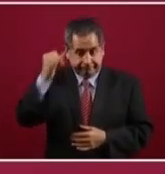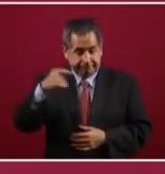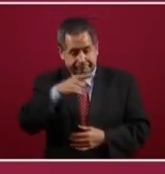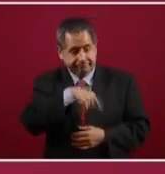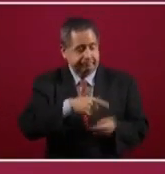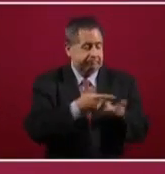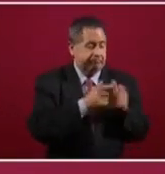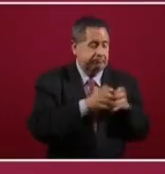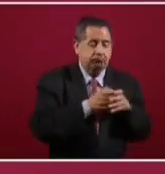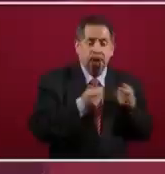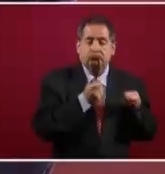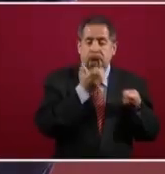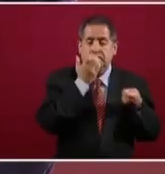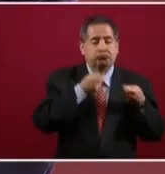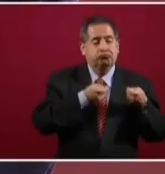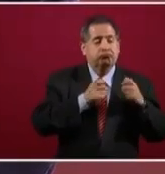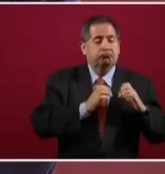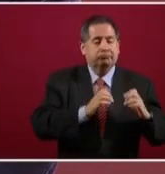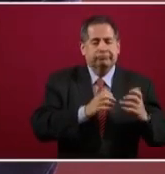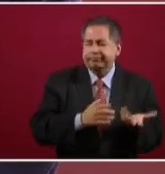el conservadurismo,